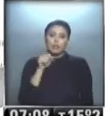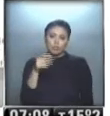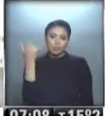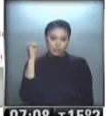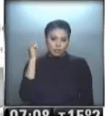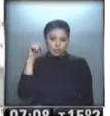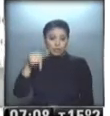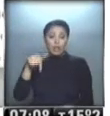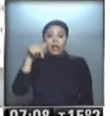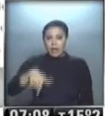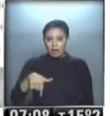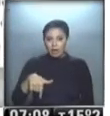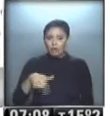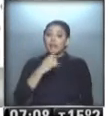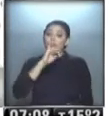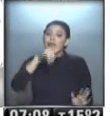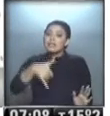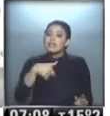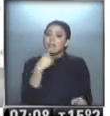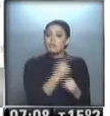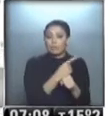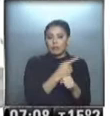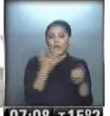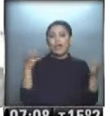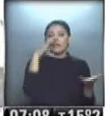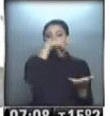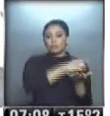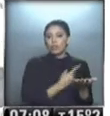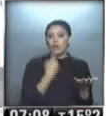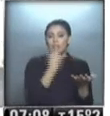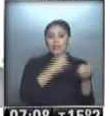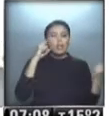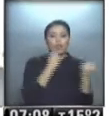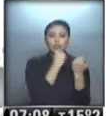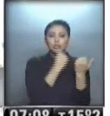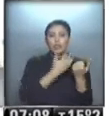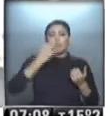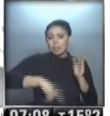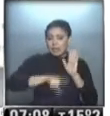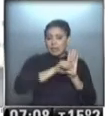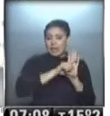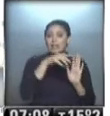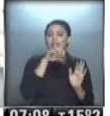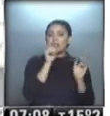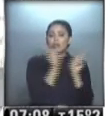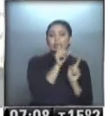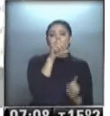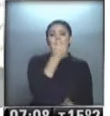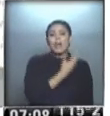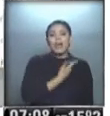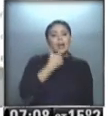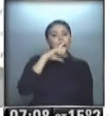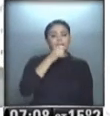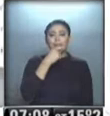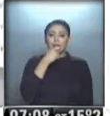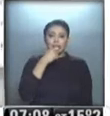accionistas actuales. Ahora su admisibilidad será analizada por la Autoridad de Aplicación de la Ley, la AFCA, que proyecta poner algunas condiciones como la